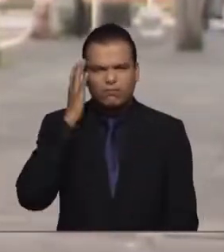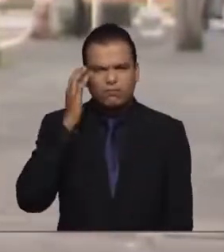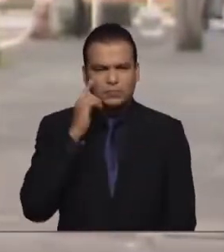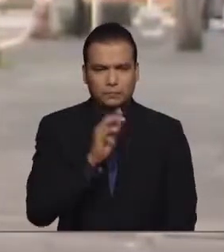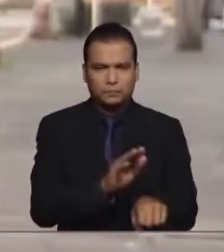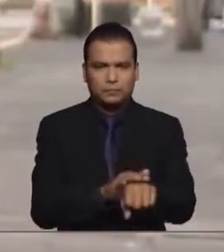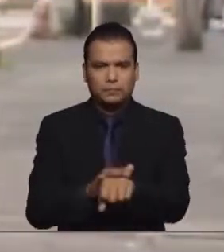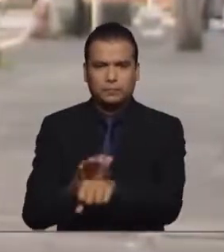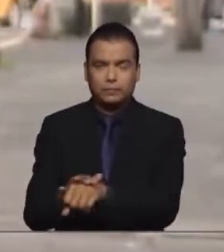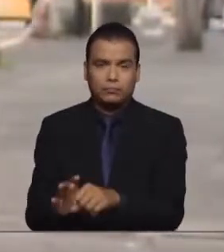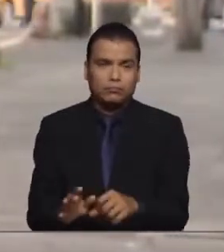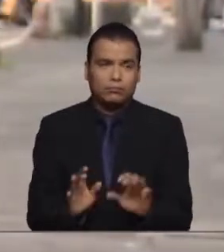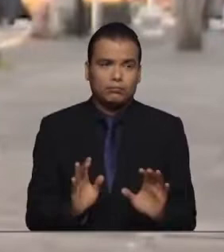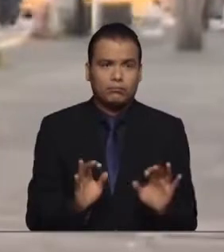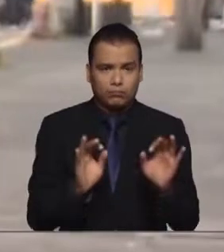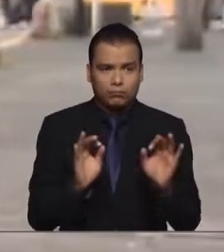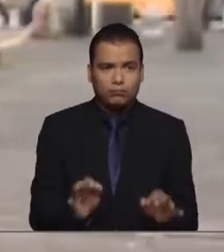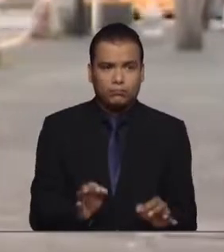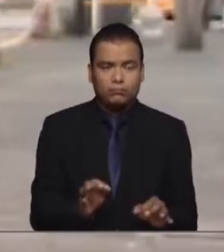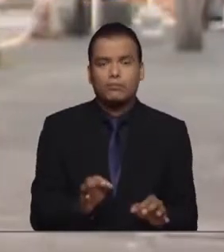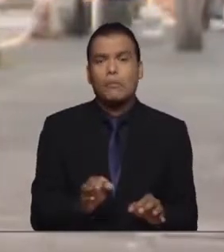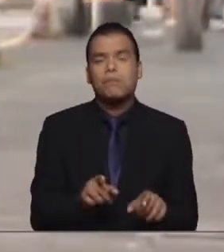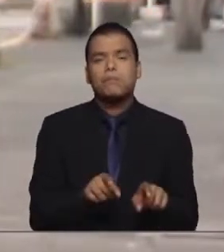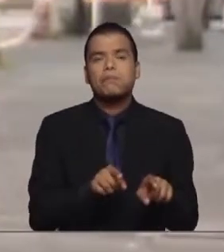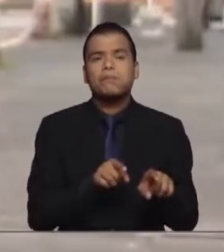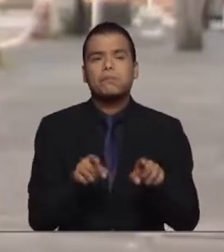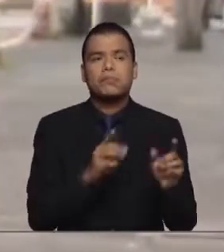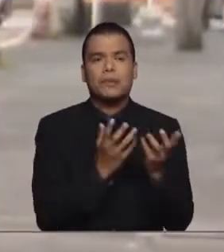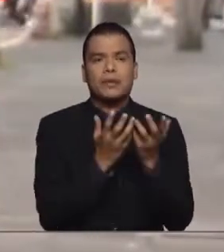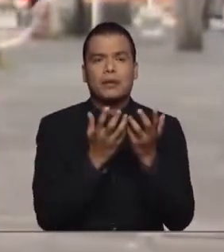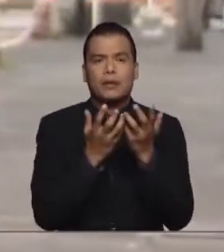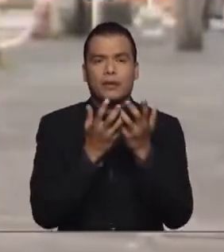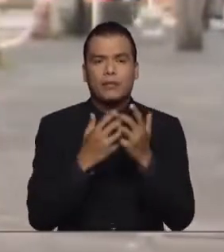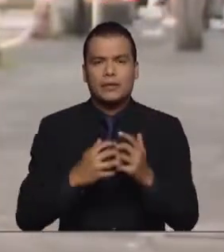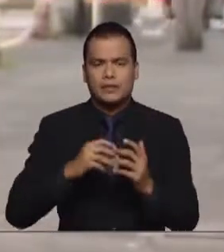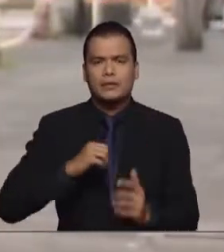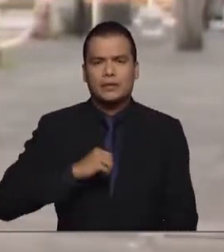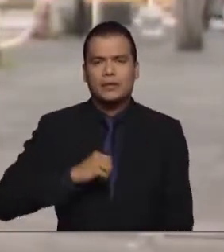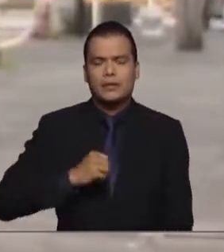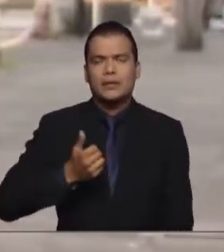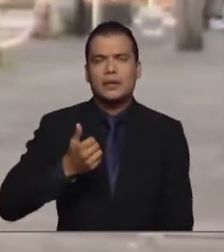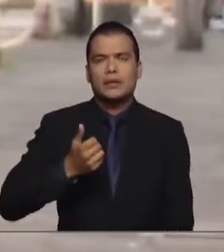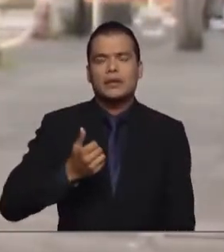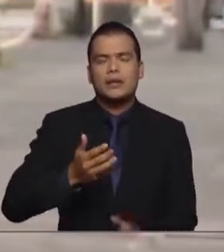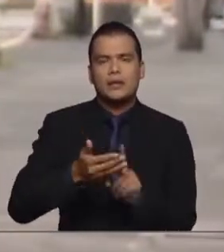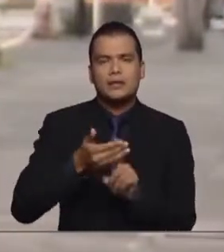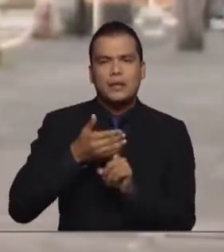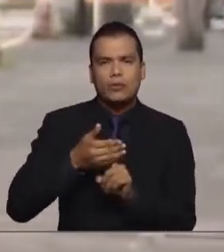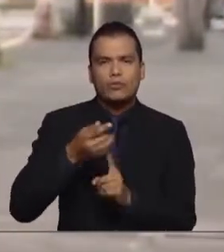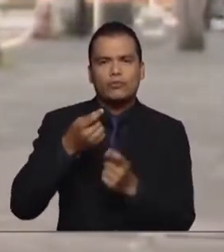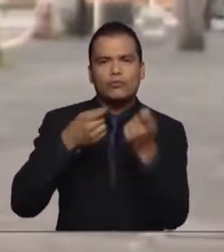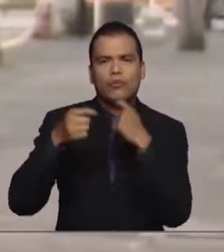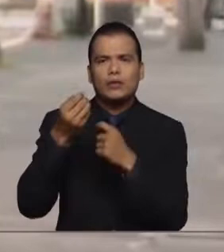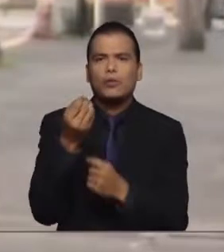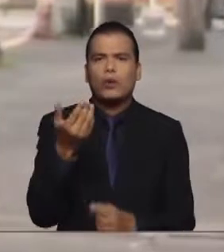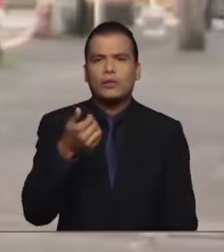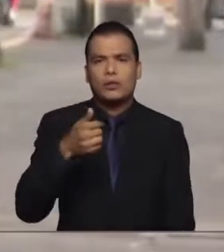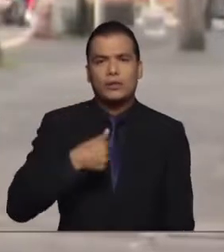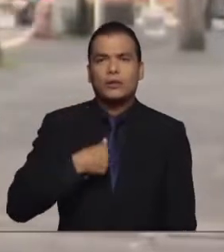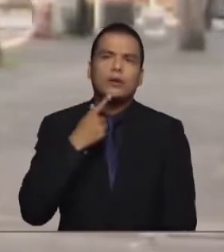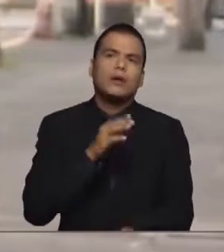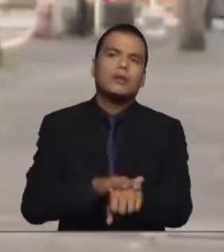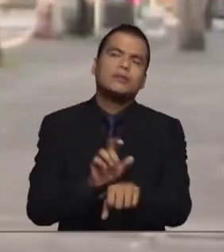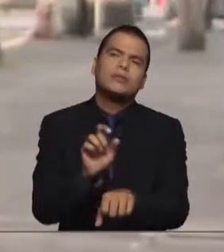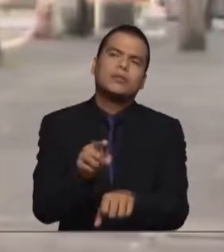primera, dicen que de 10 aseguradoras a las que les ha solicitado cotización, pues ninguna les ha dado respuesta porque